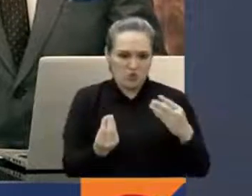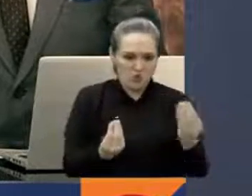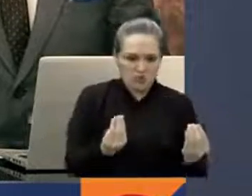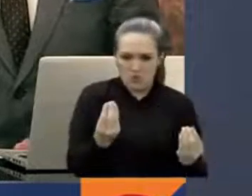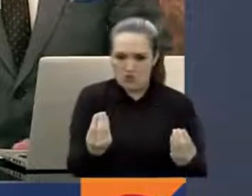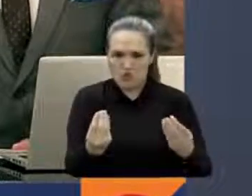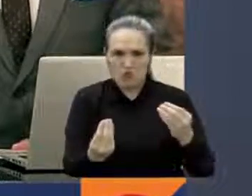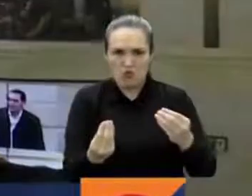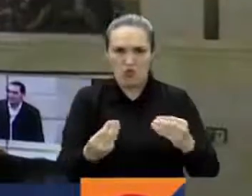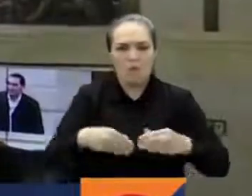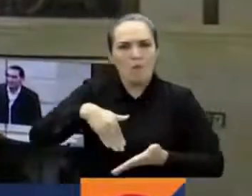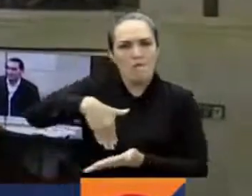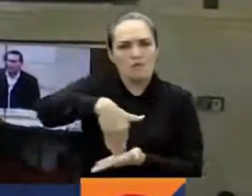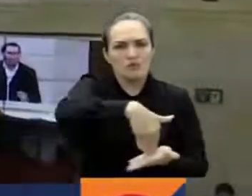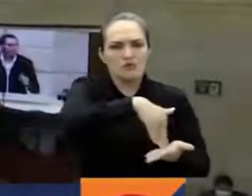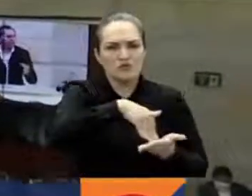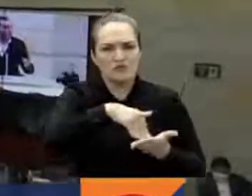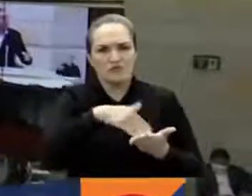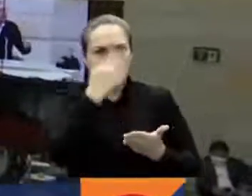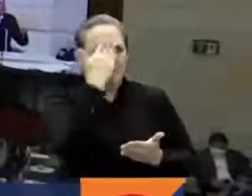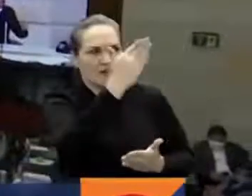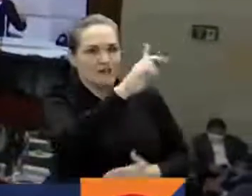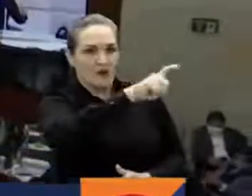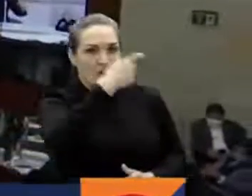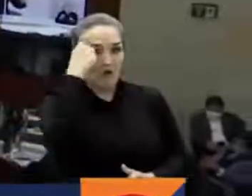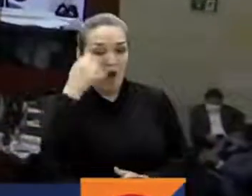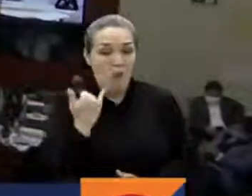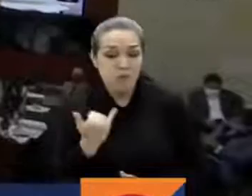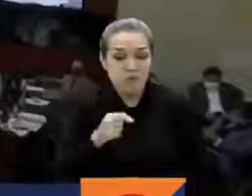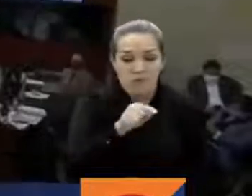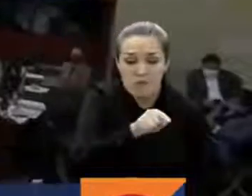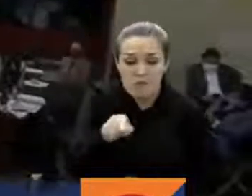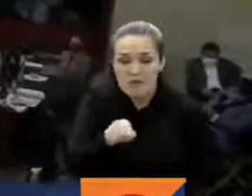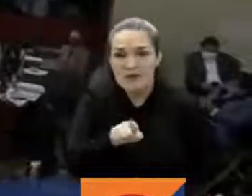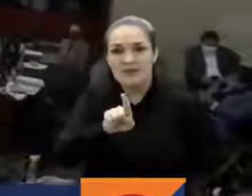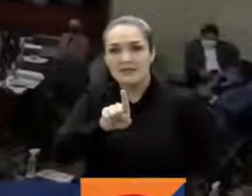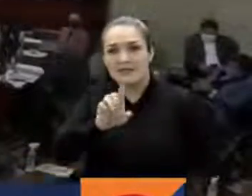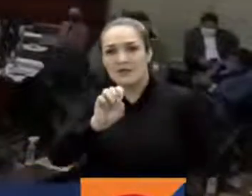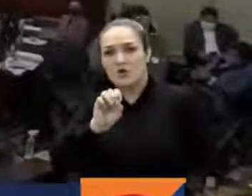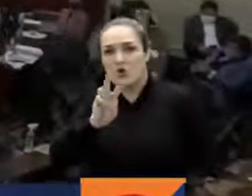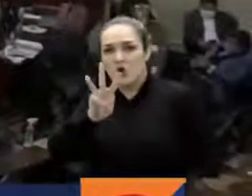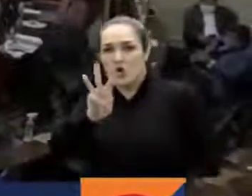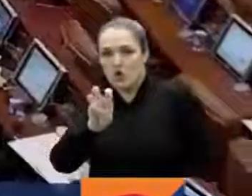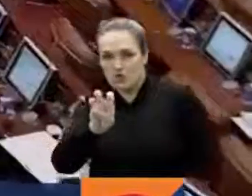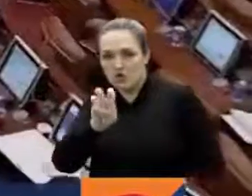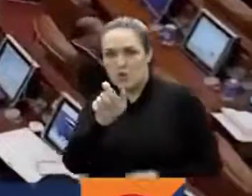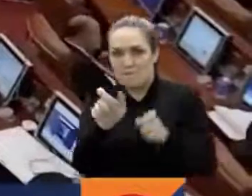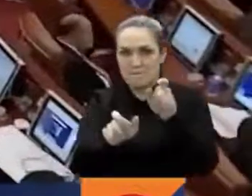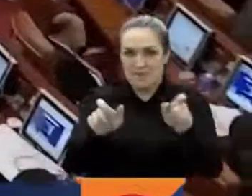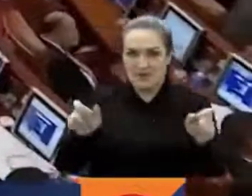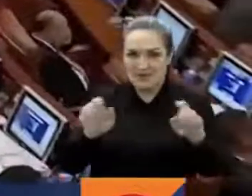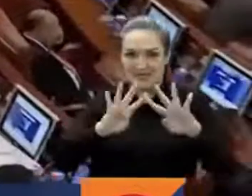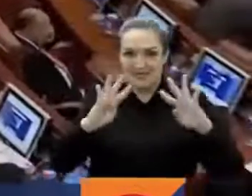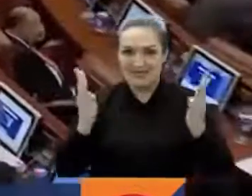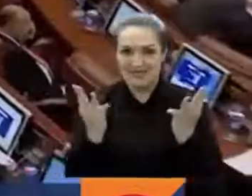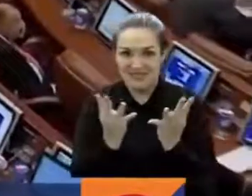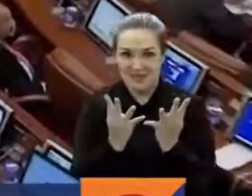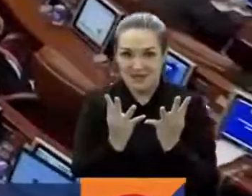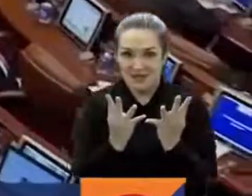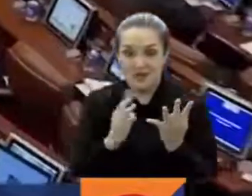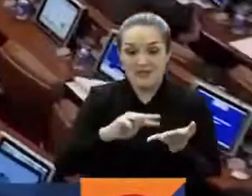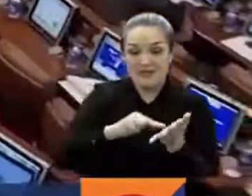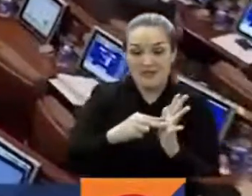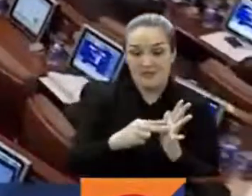elegidas frente al nuevo gobierno. El Senado lo componen 108 congresistas, es decir, que se necesitan 55 para ser